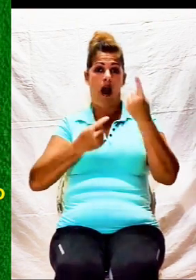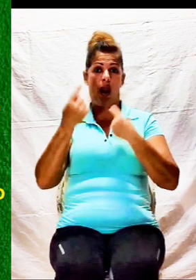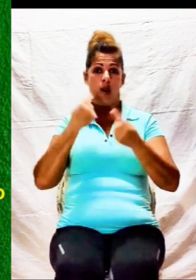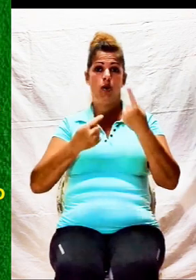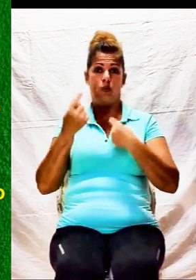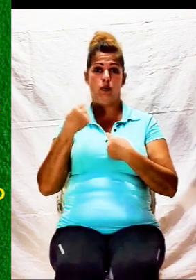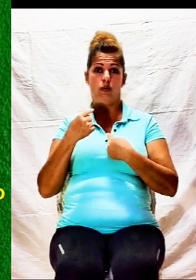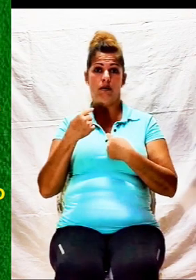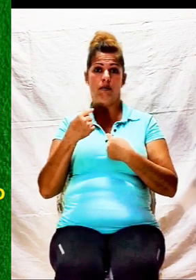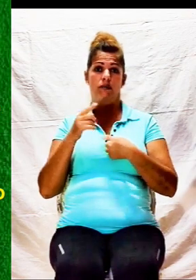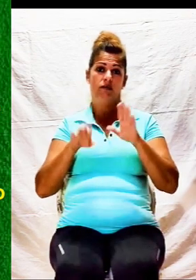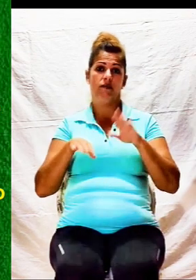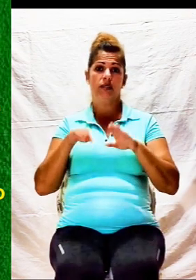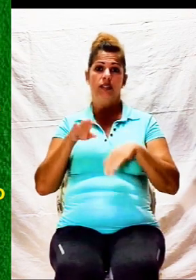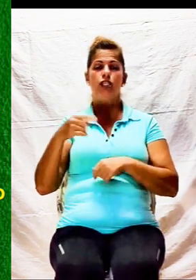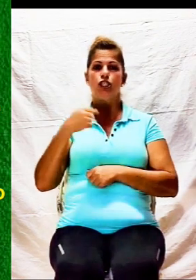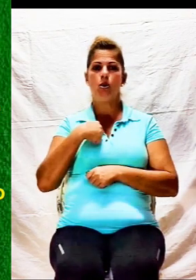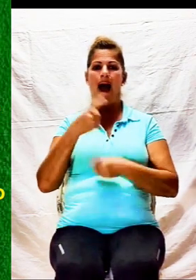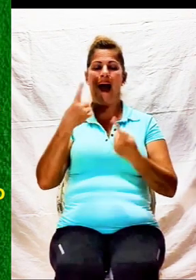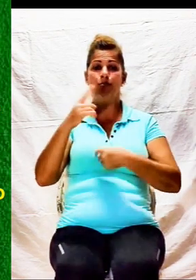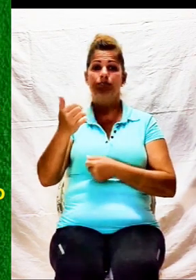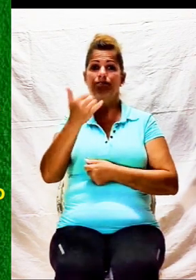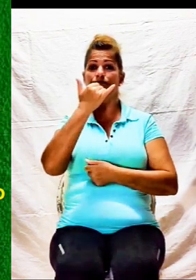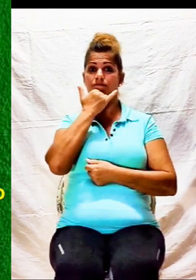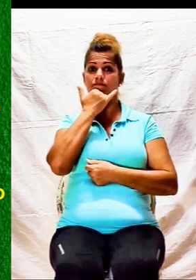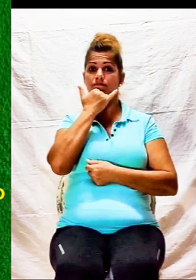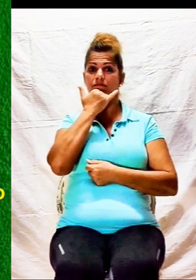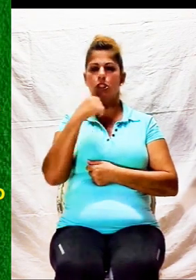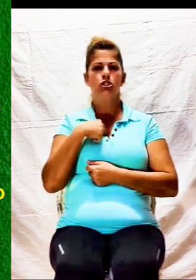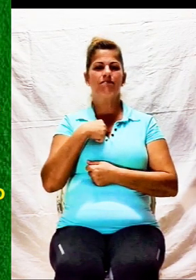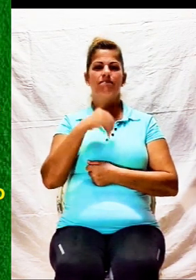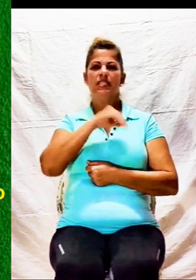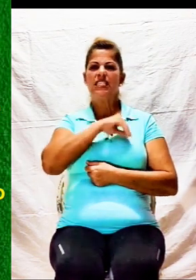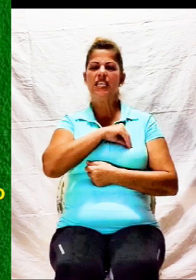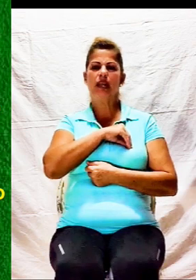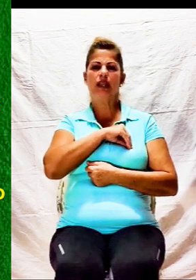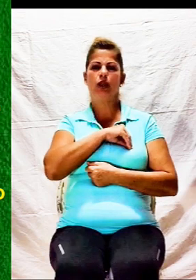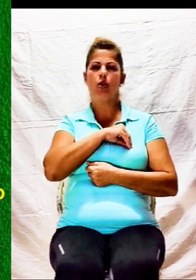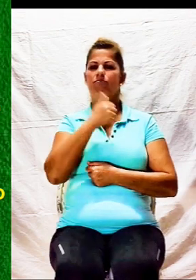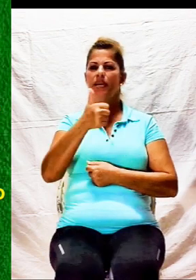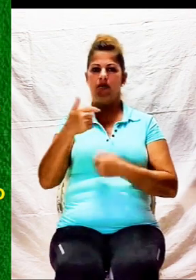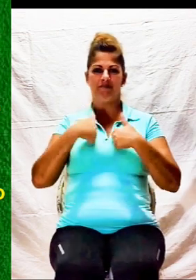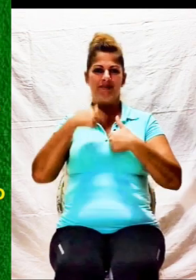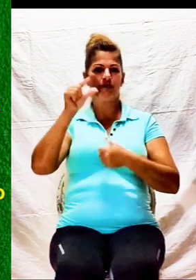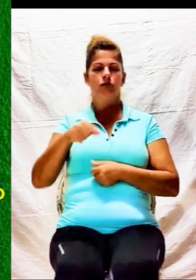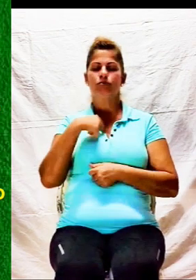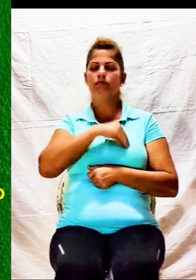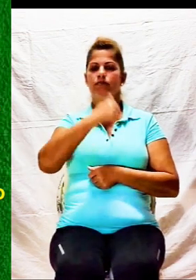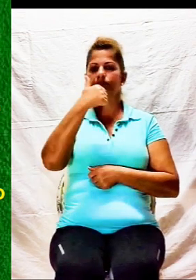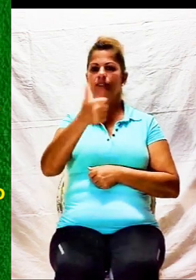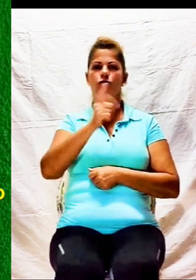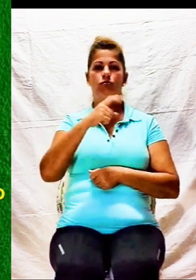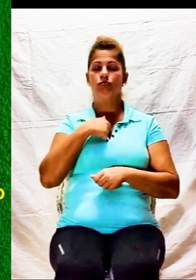En alguna ocasión, y tras haber fracasado en algo, ¿he sentido rechazo hacia mí mismo?